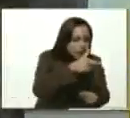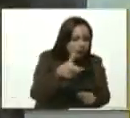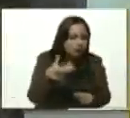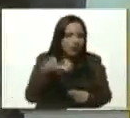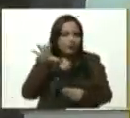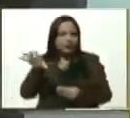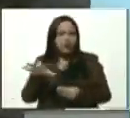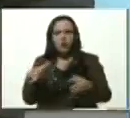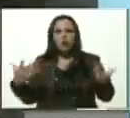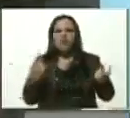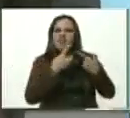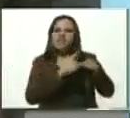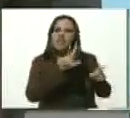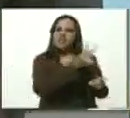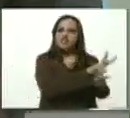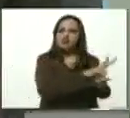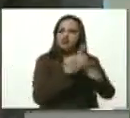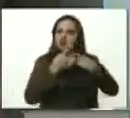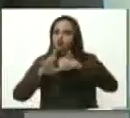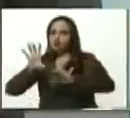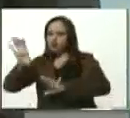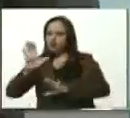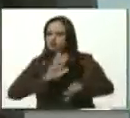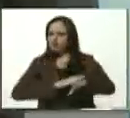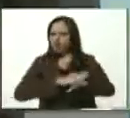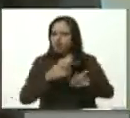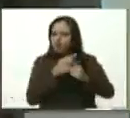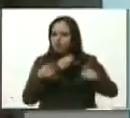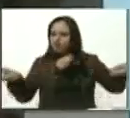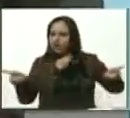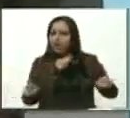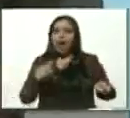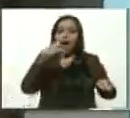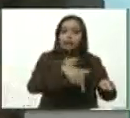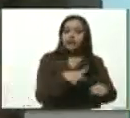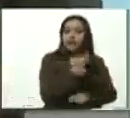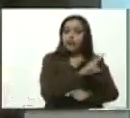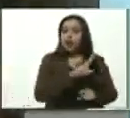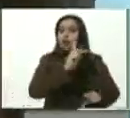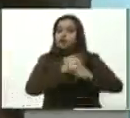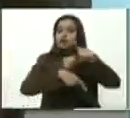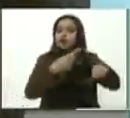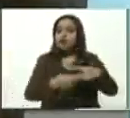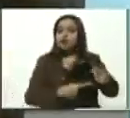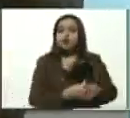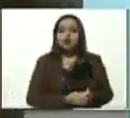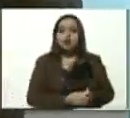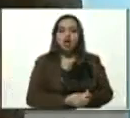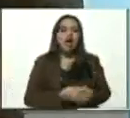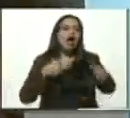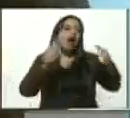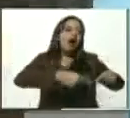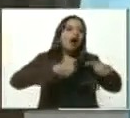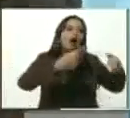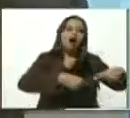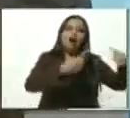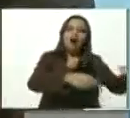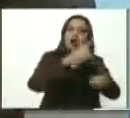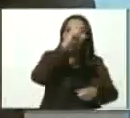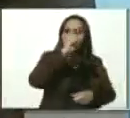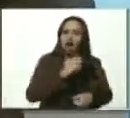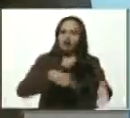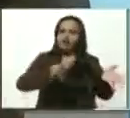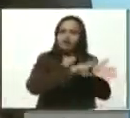¿Qué diferencia lo de Venezuela con otros países? Que este proceso electoral, no, las elecciones son todos los años prácticamente, o